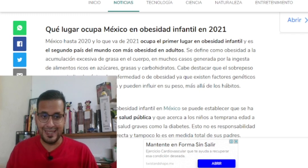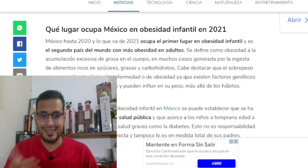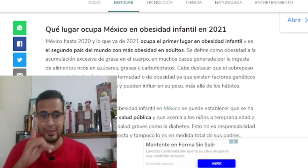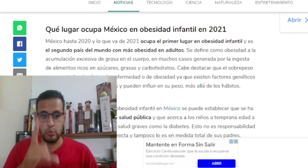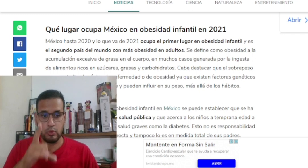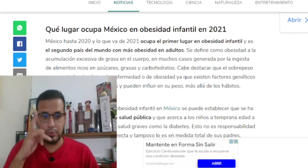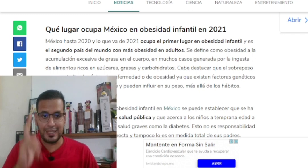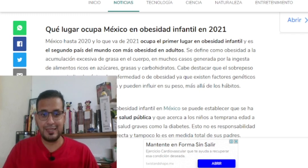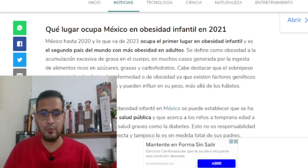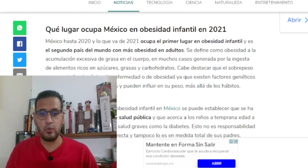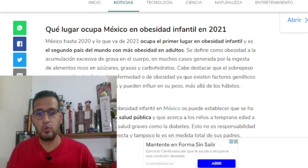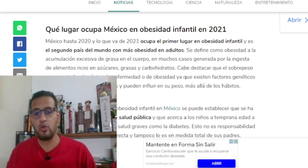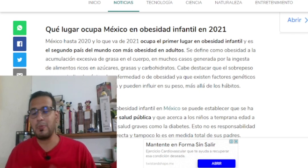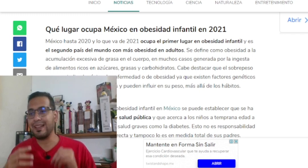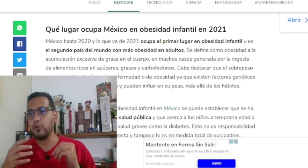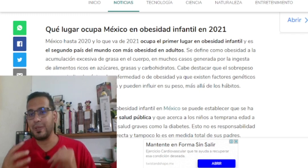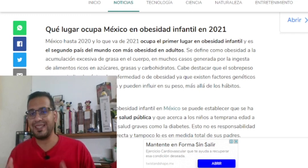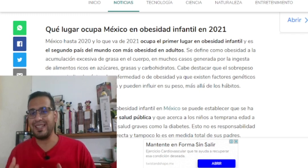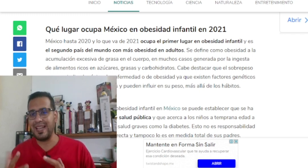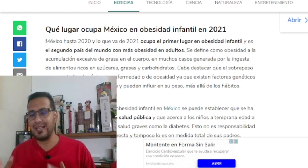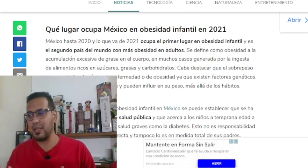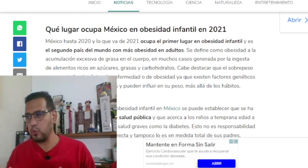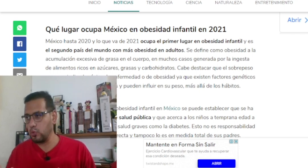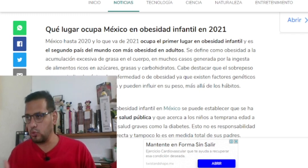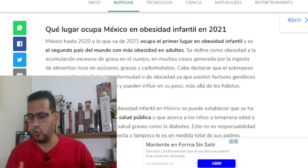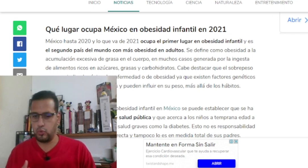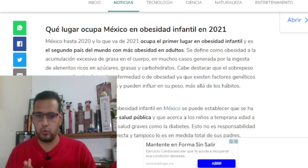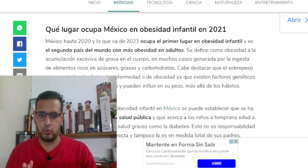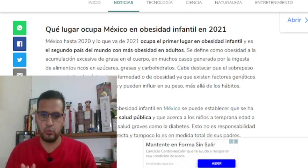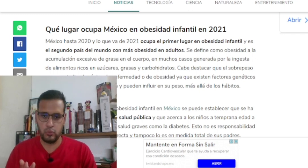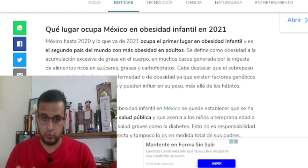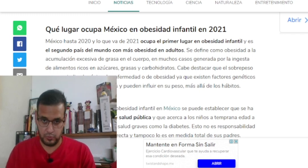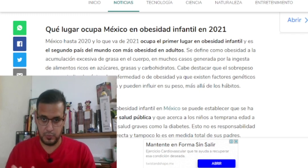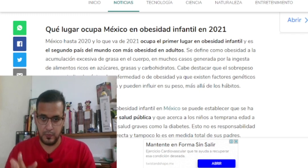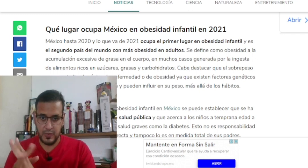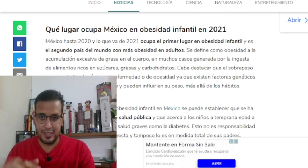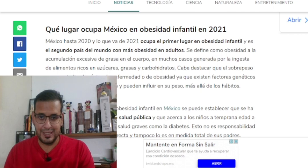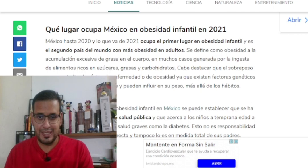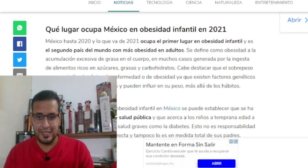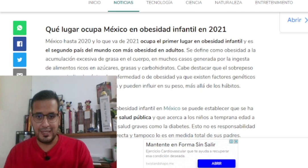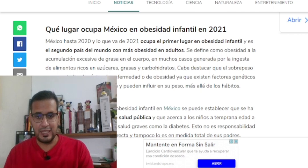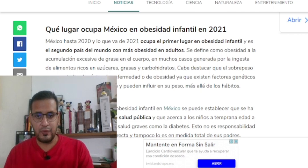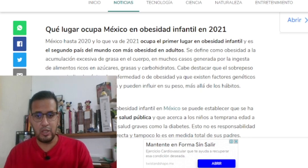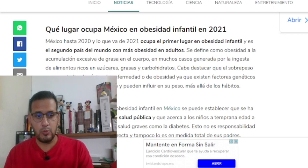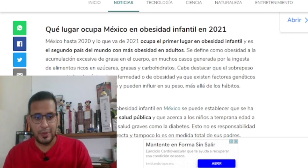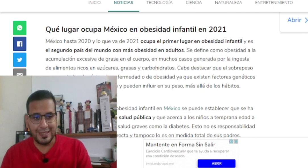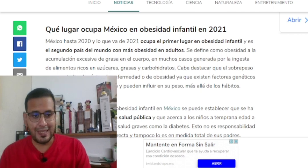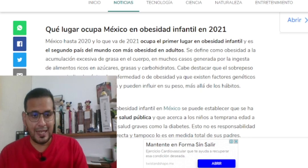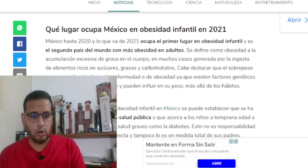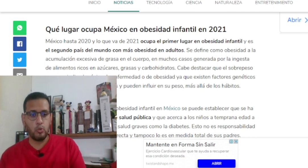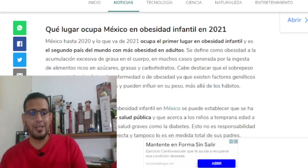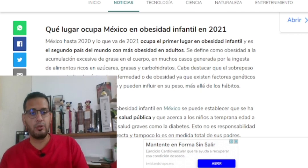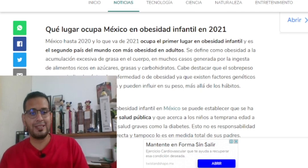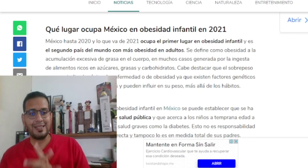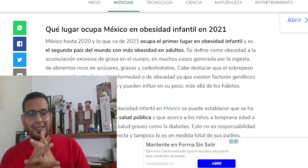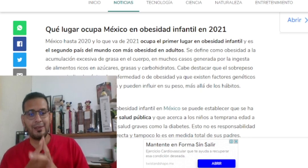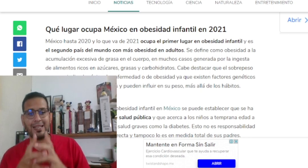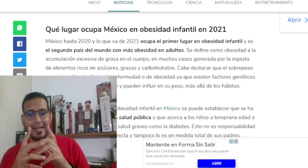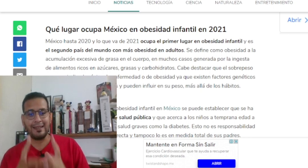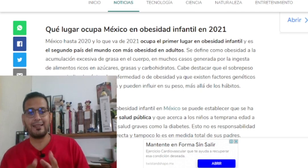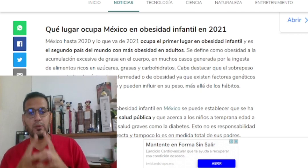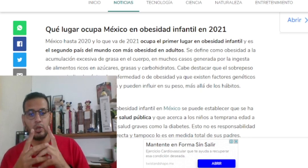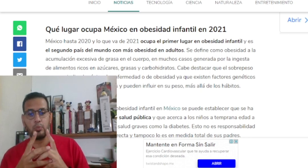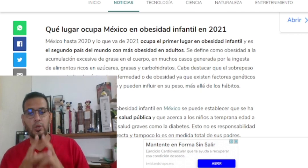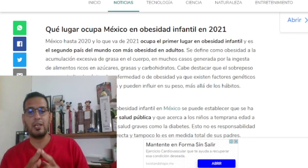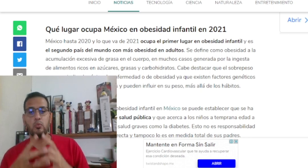Y es el segundo país del mundo con más obesidad en adultos. Se define como obesidad a la acumulación excesiva